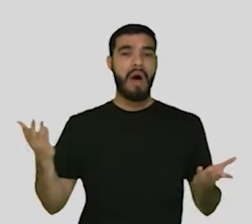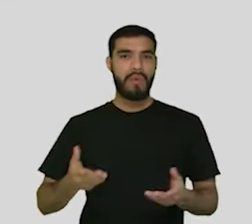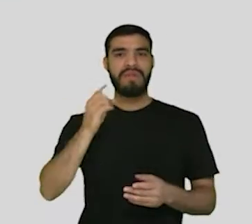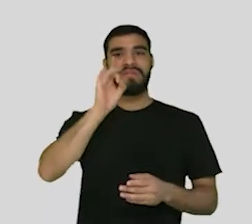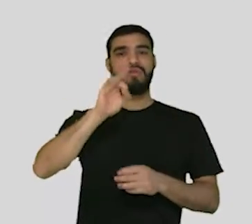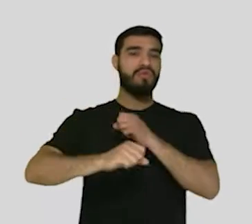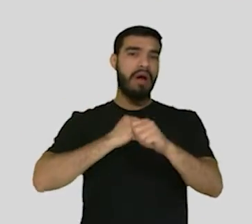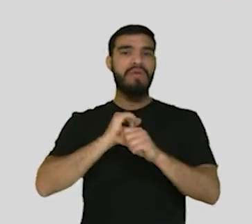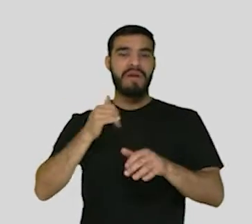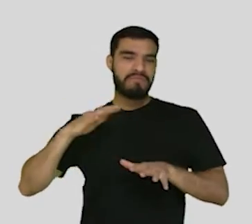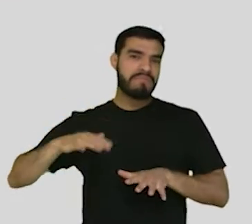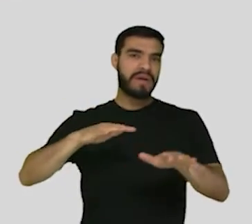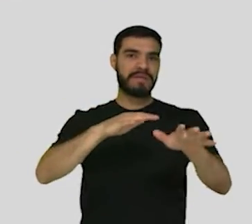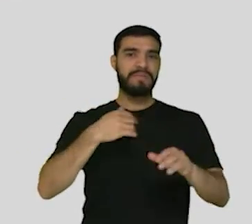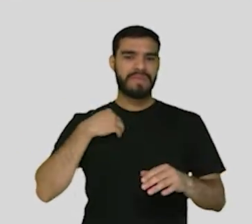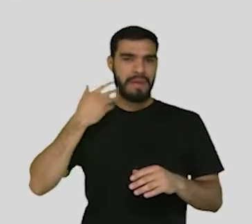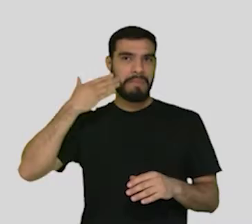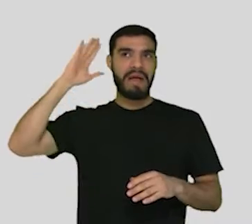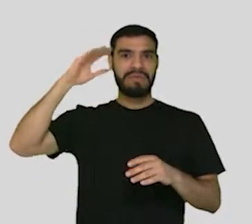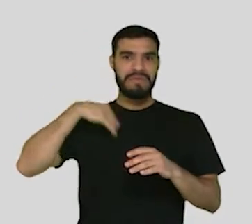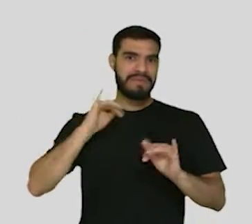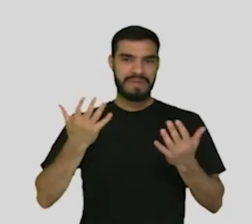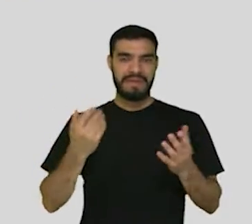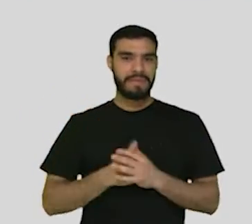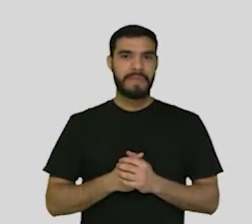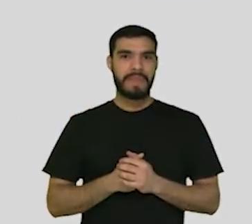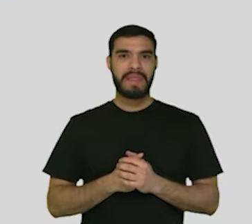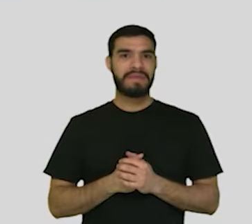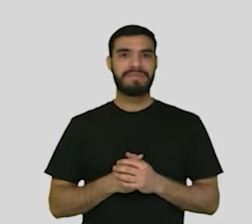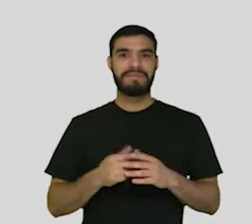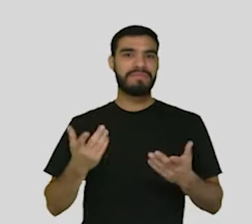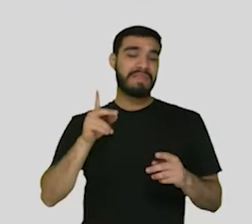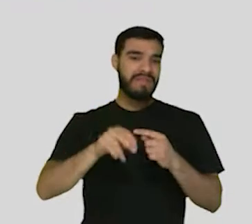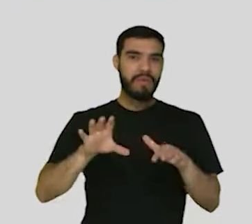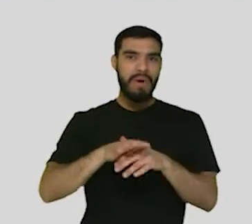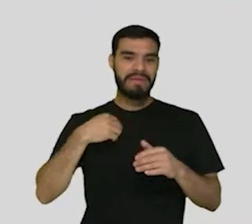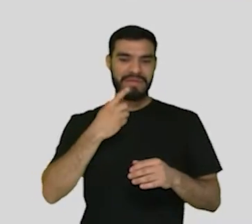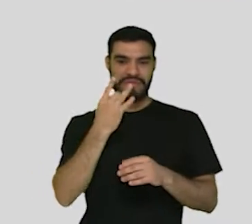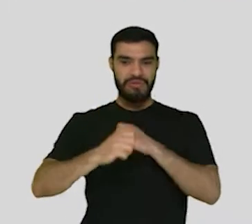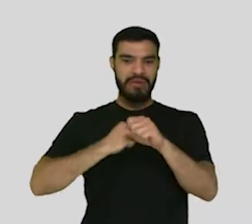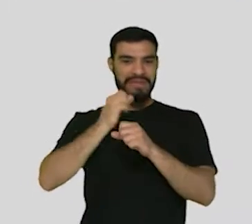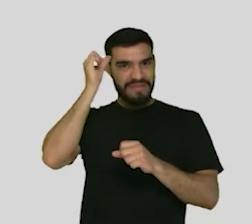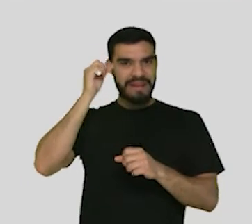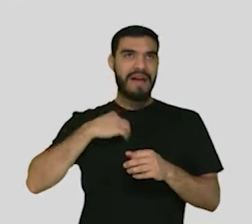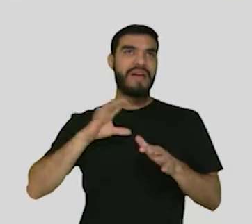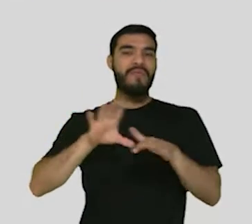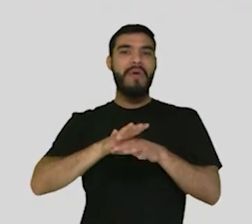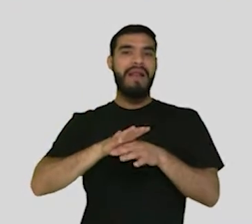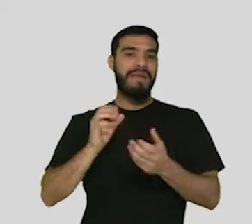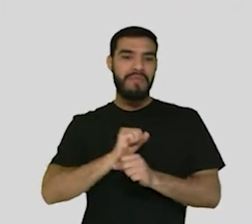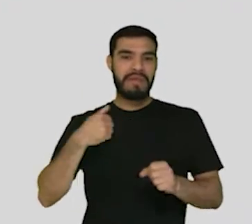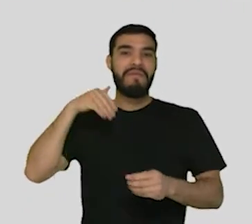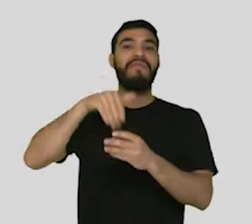coreje co año pero se tajina 28 años puku cue ayepa lo güero sapuca